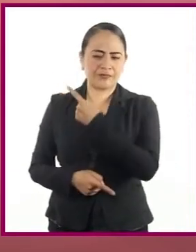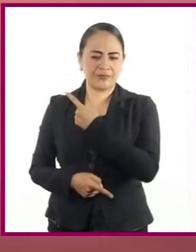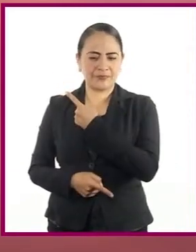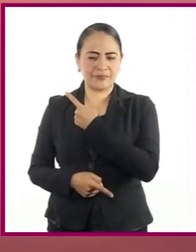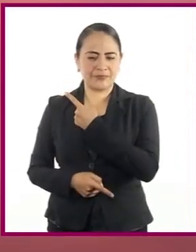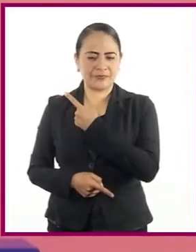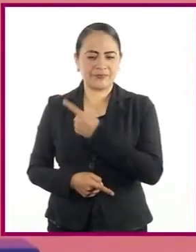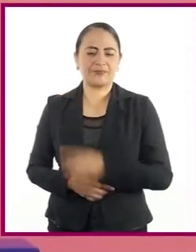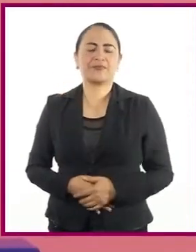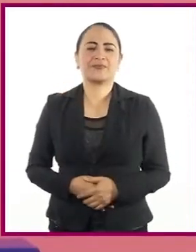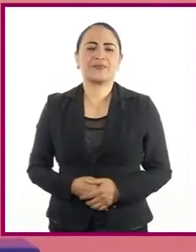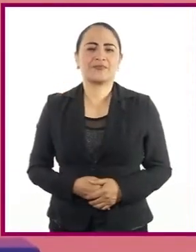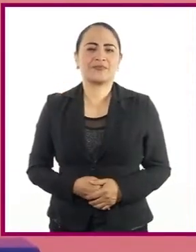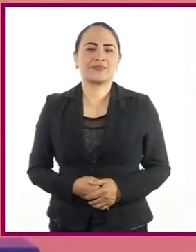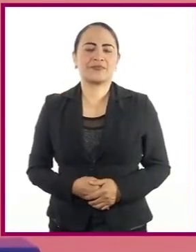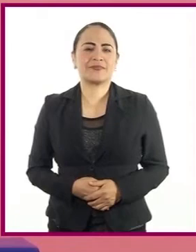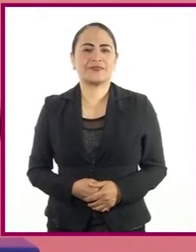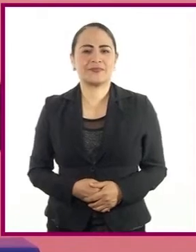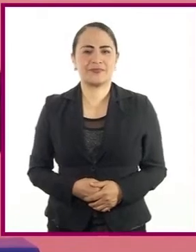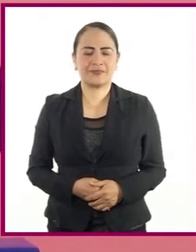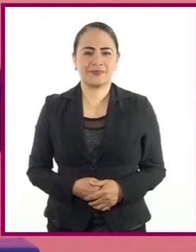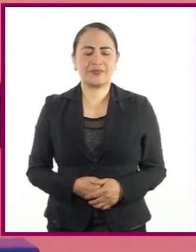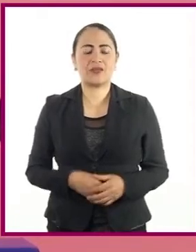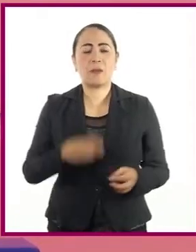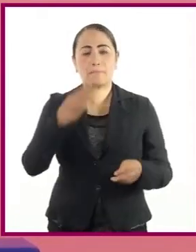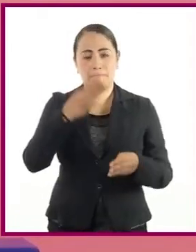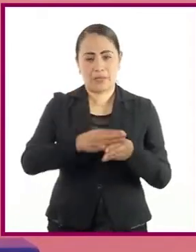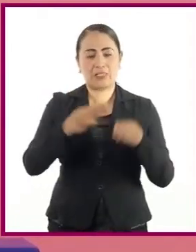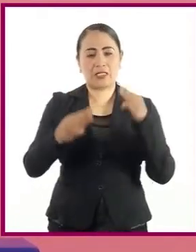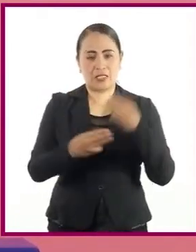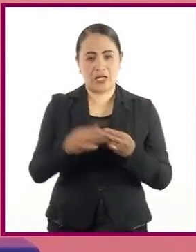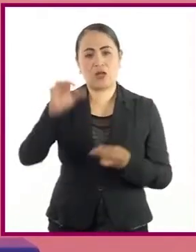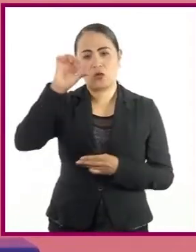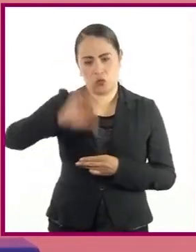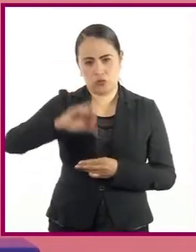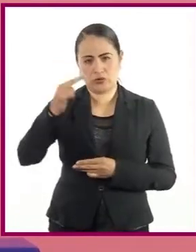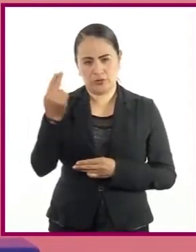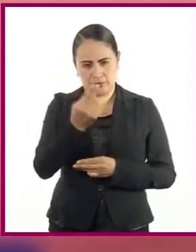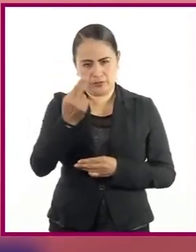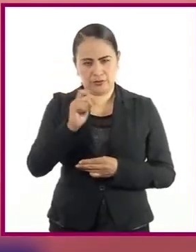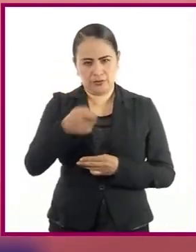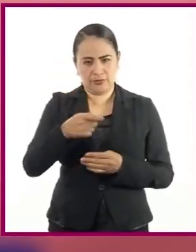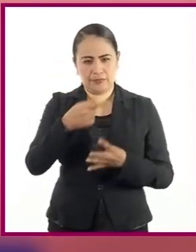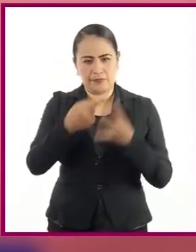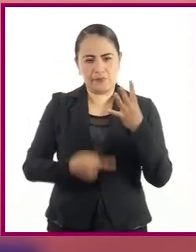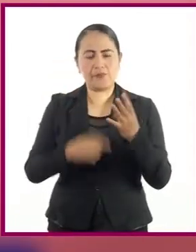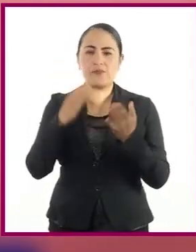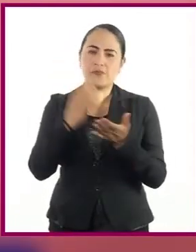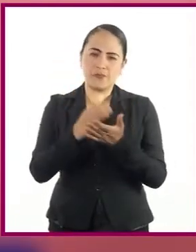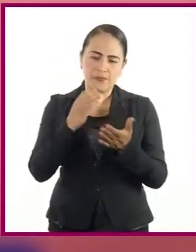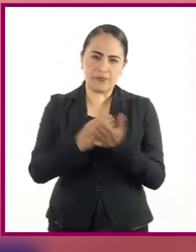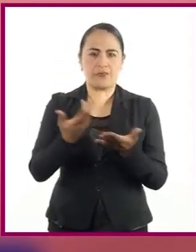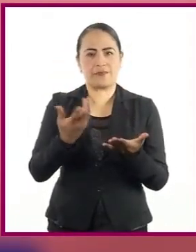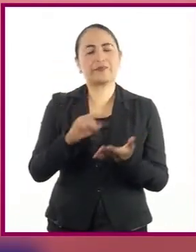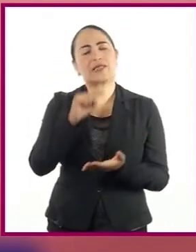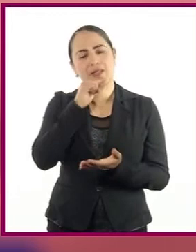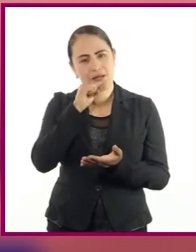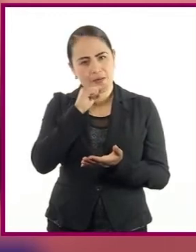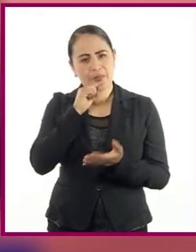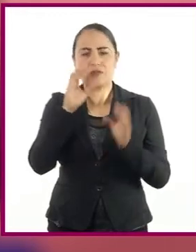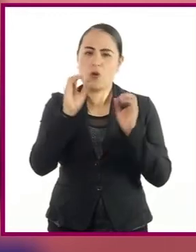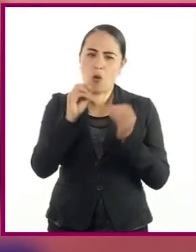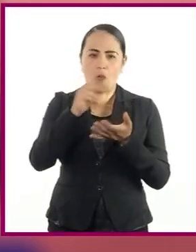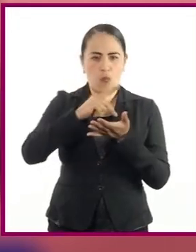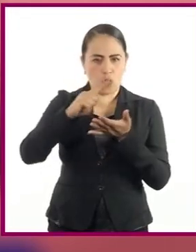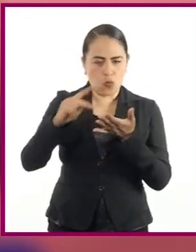textos para resumir. Los materiales que van a necesitar para esta sesión son cuaderno y lápiz o